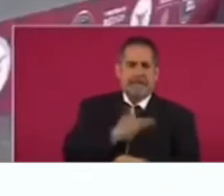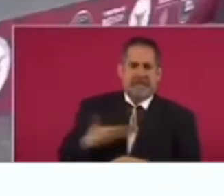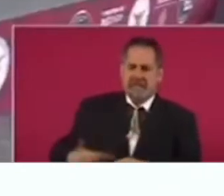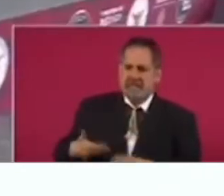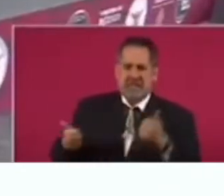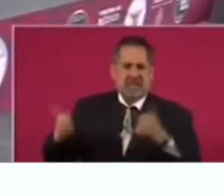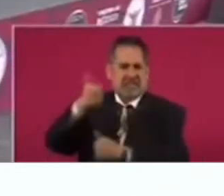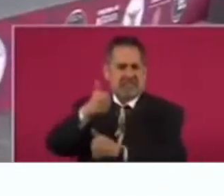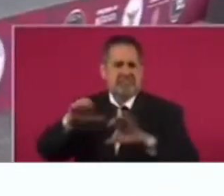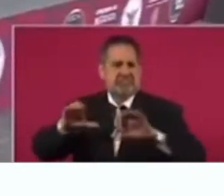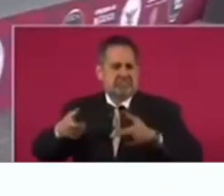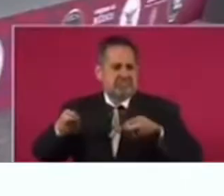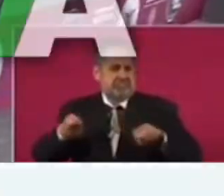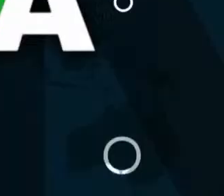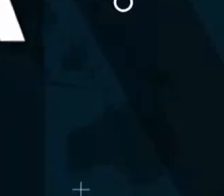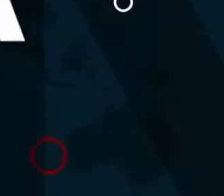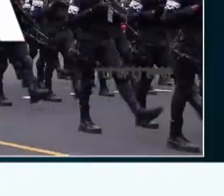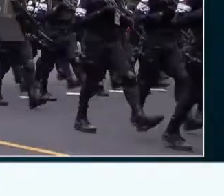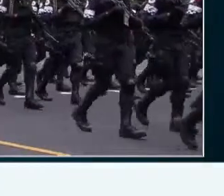presidencial.